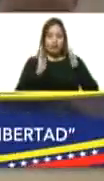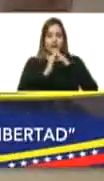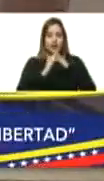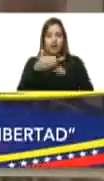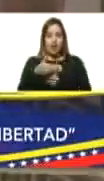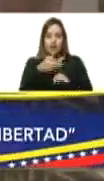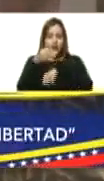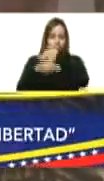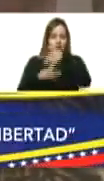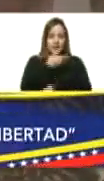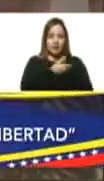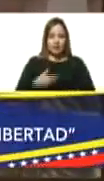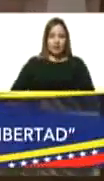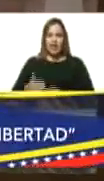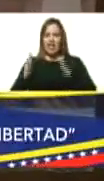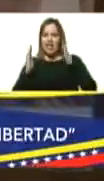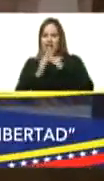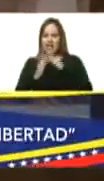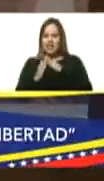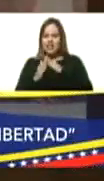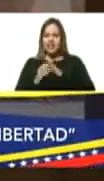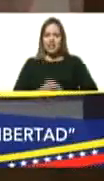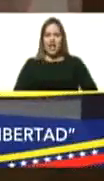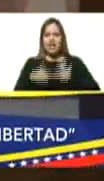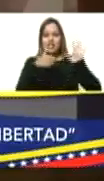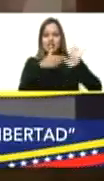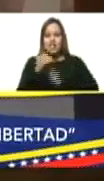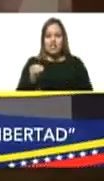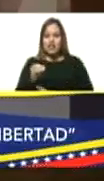mencionábamos, presidente, una vivienda de